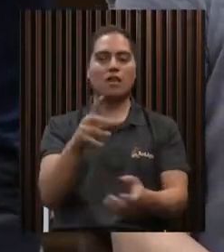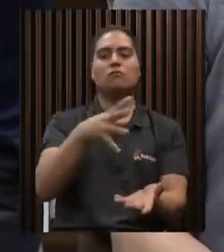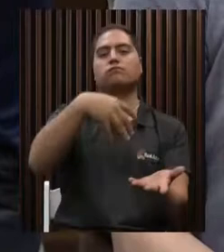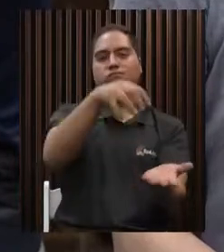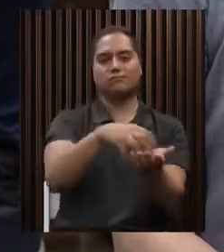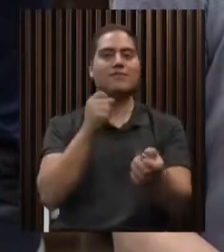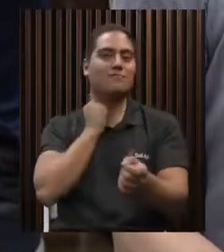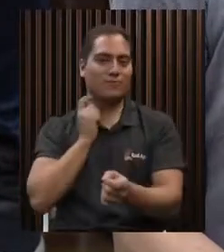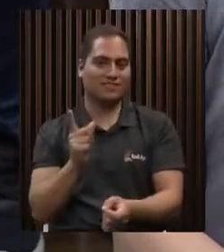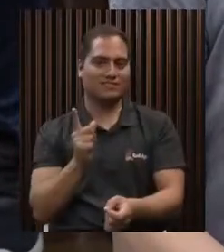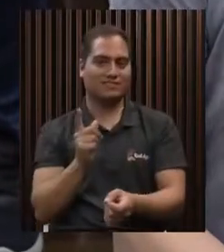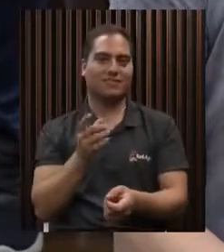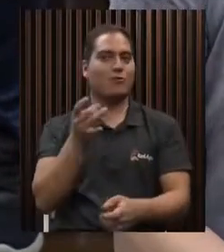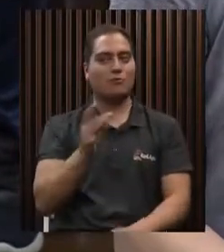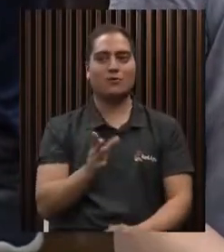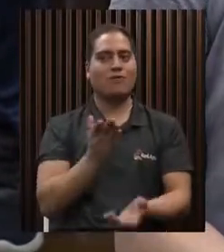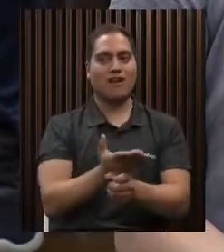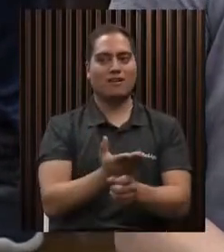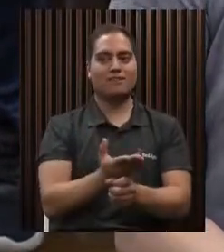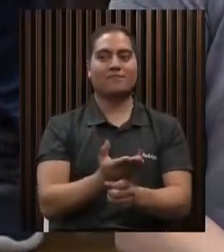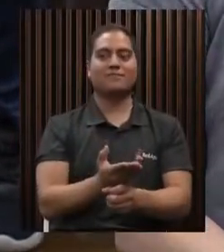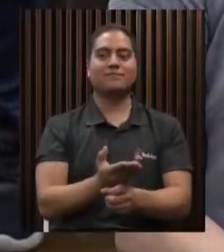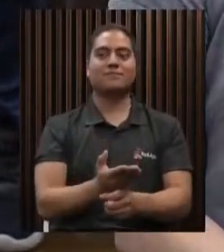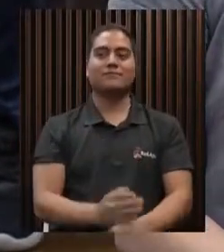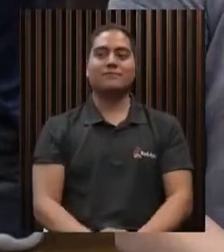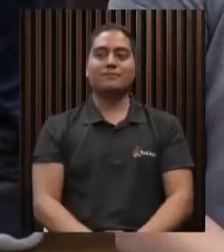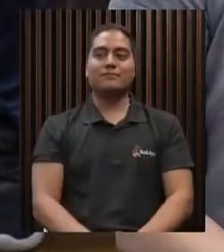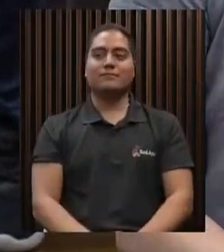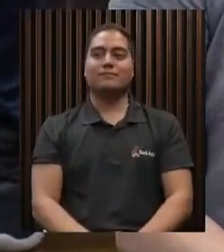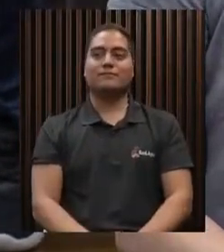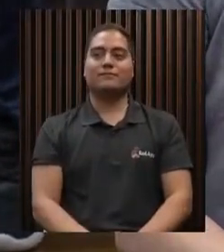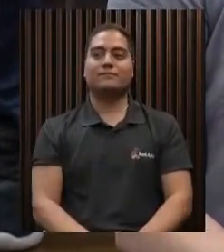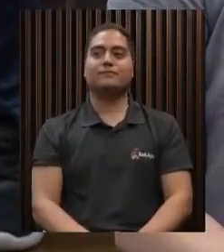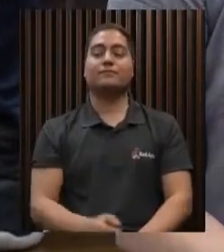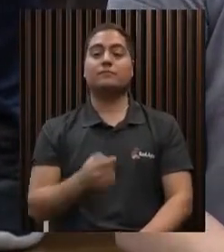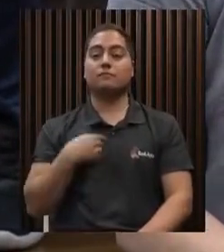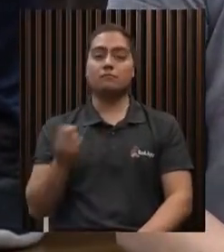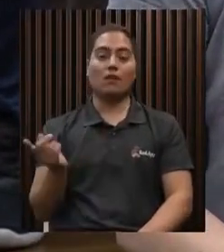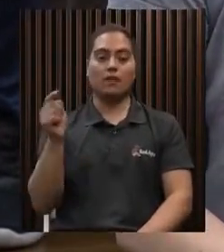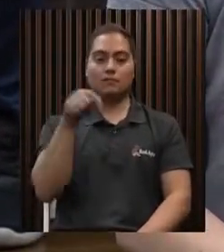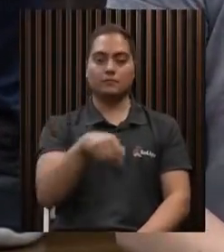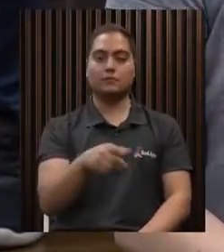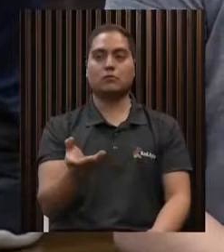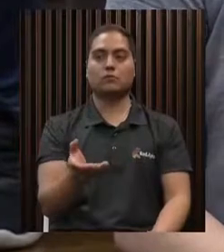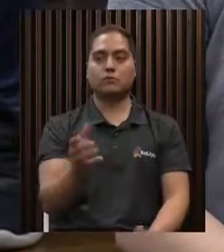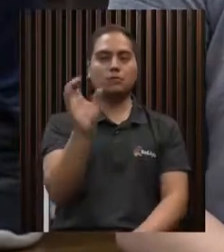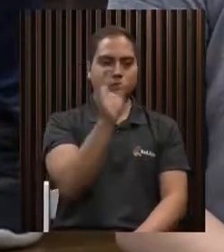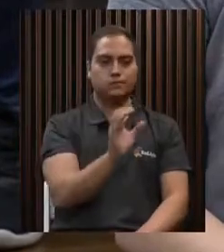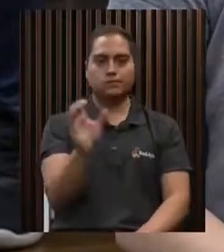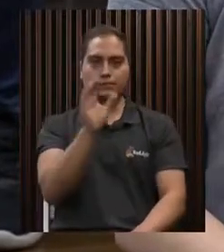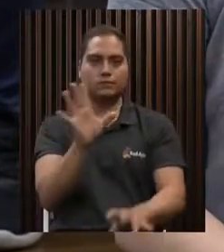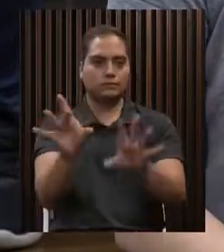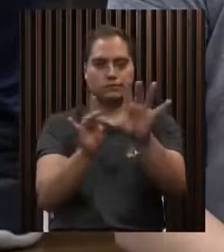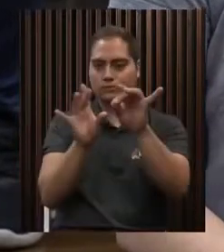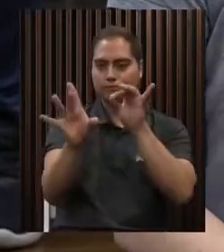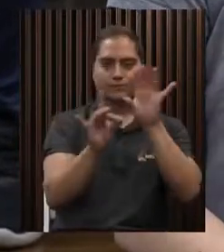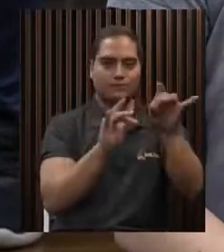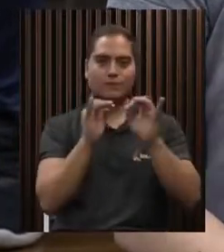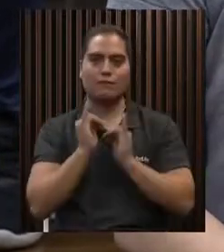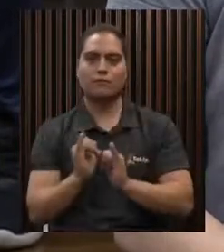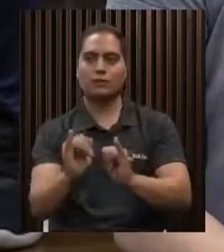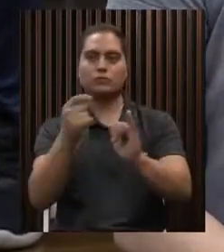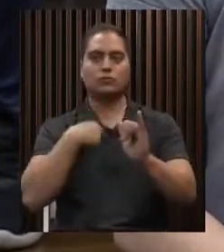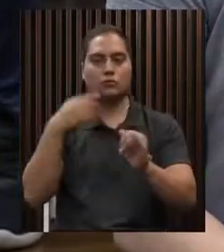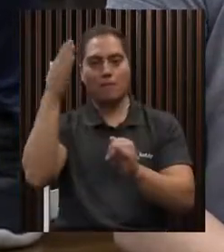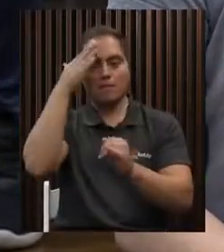ahora, y vengo en búsqueda de información para poder abrir mi mente y